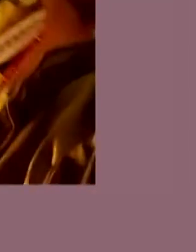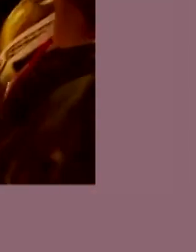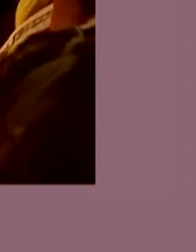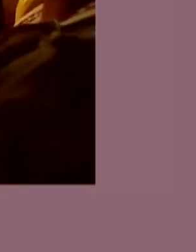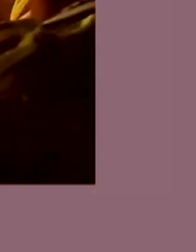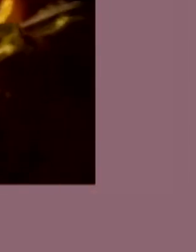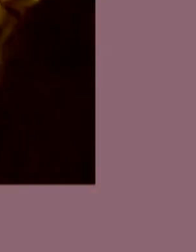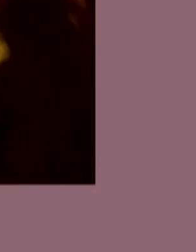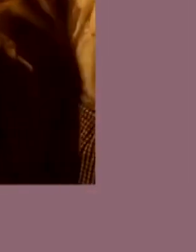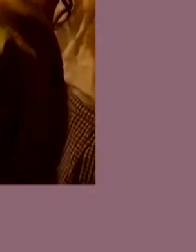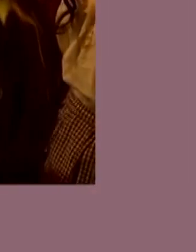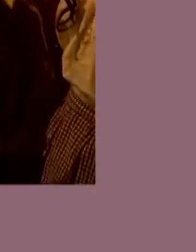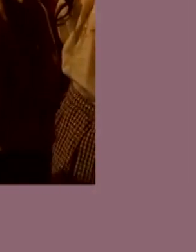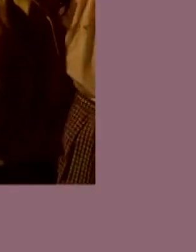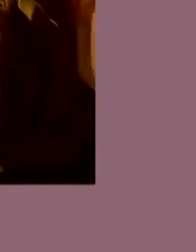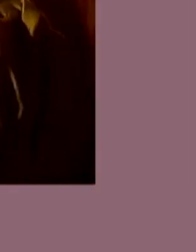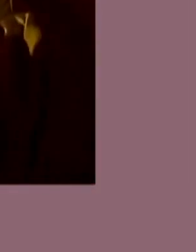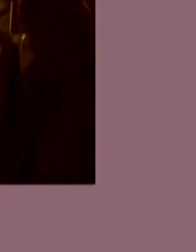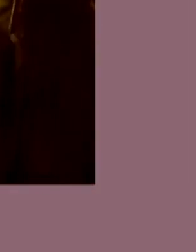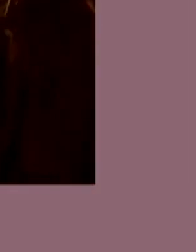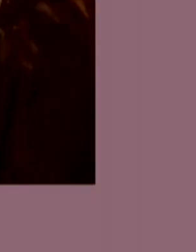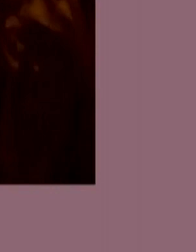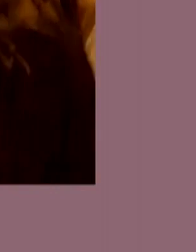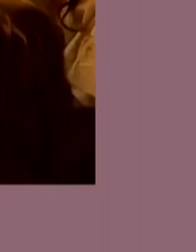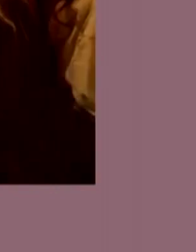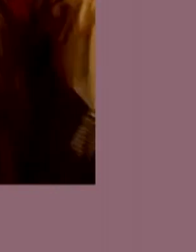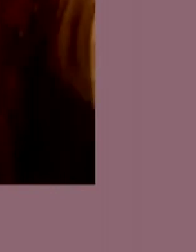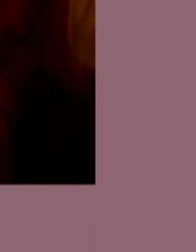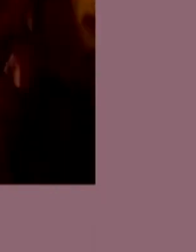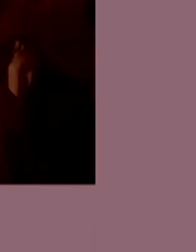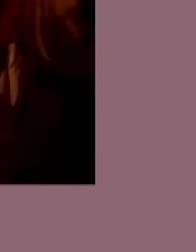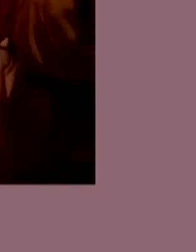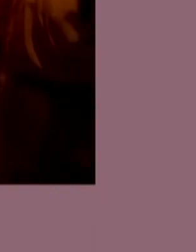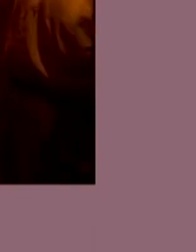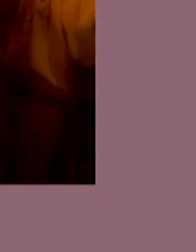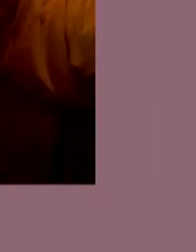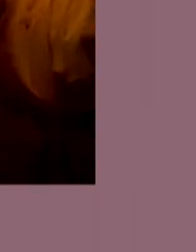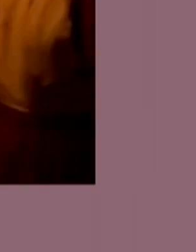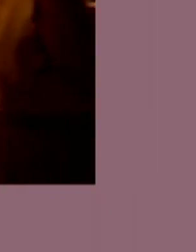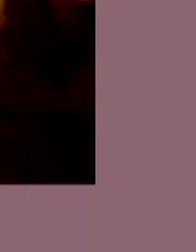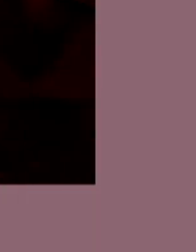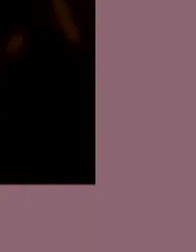conetzi, yeca tiquilías chicomexochi conetzi.